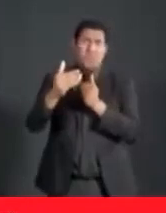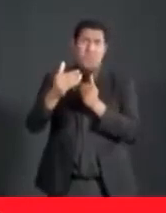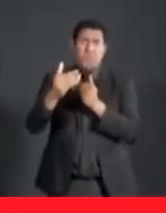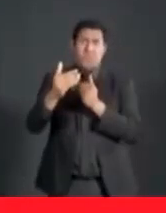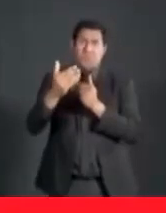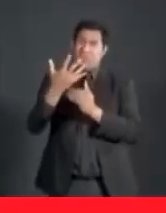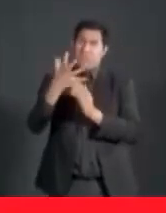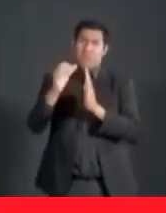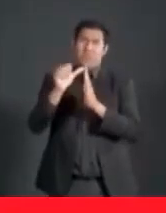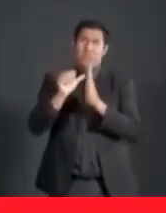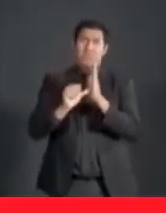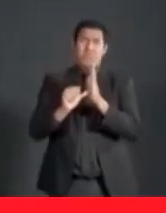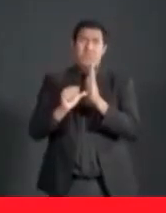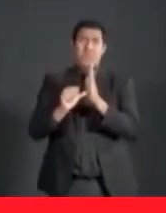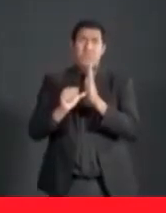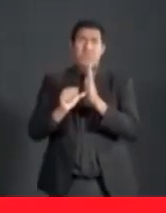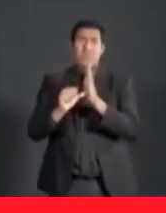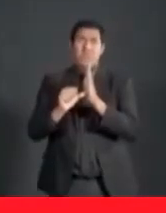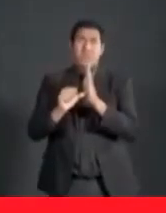ahora sí que